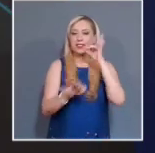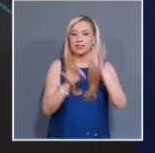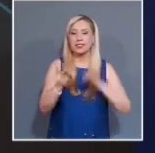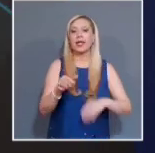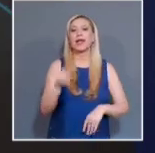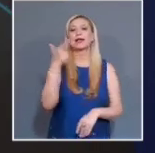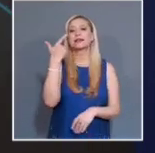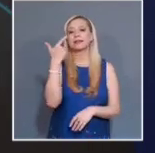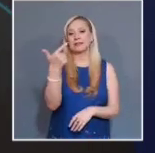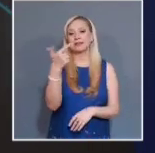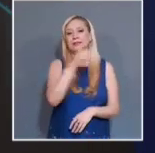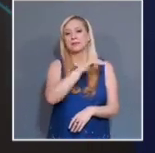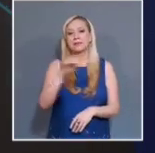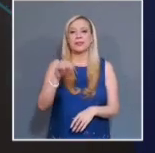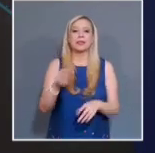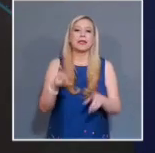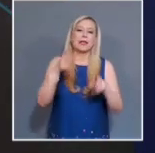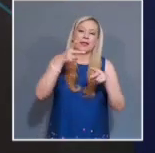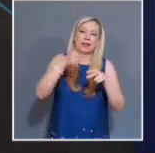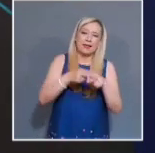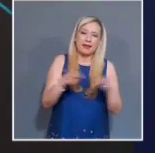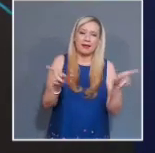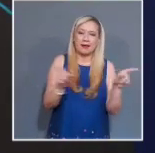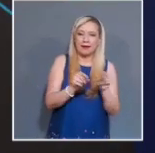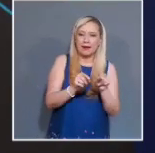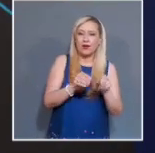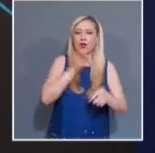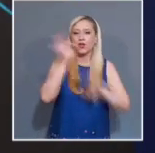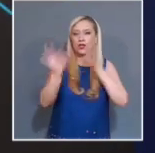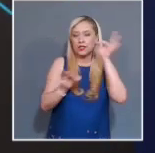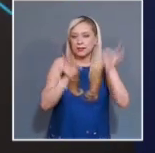de las noticias más importantes del día y a las